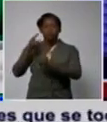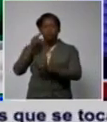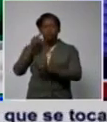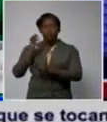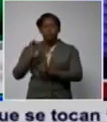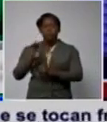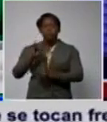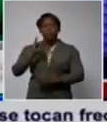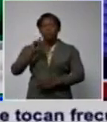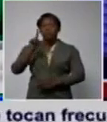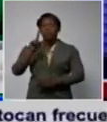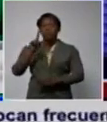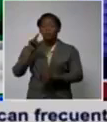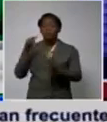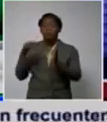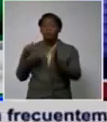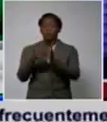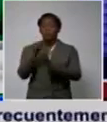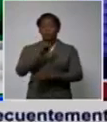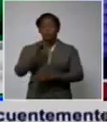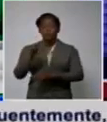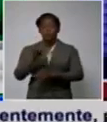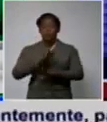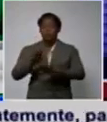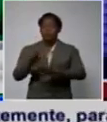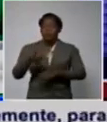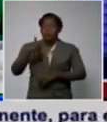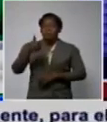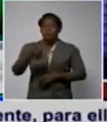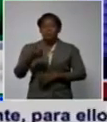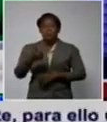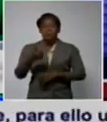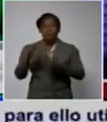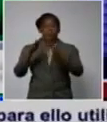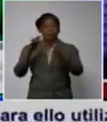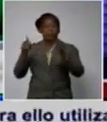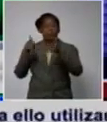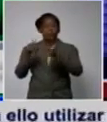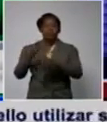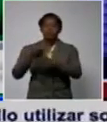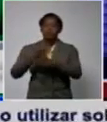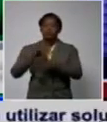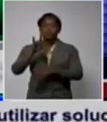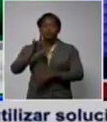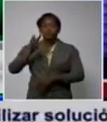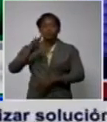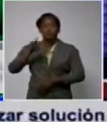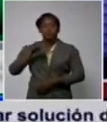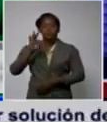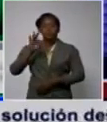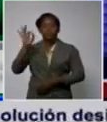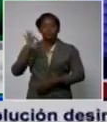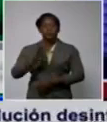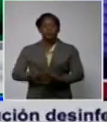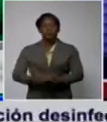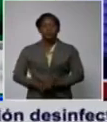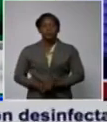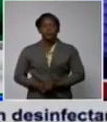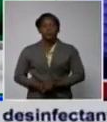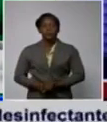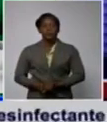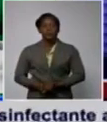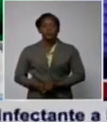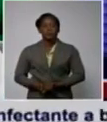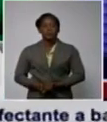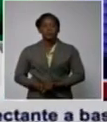61.131 pacientes, que estamos hablando del 93,8%. En terapia intensiva